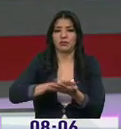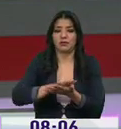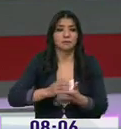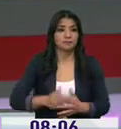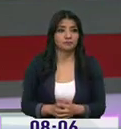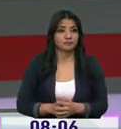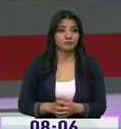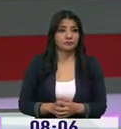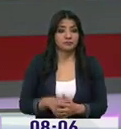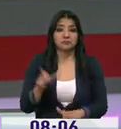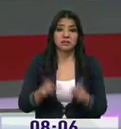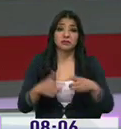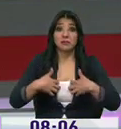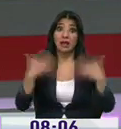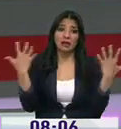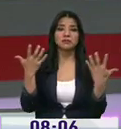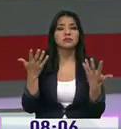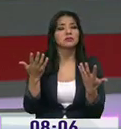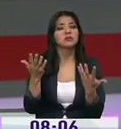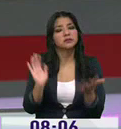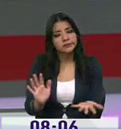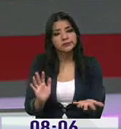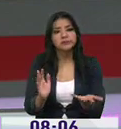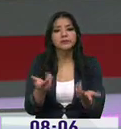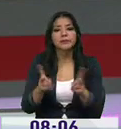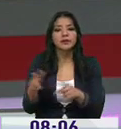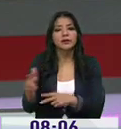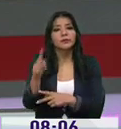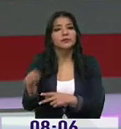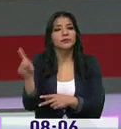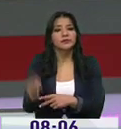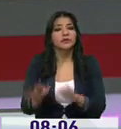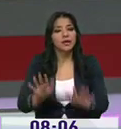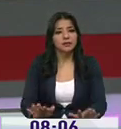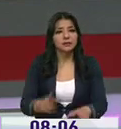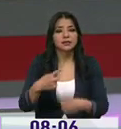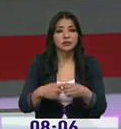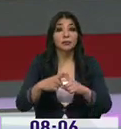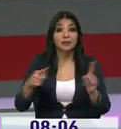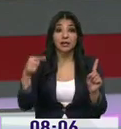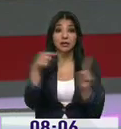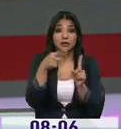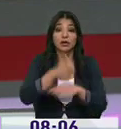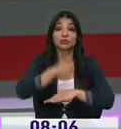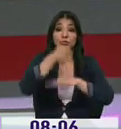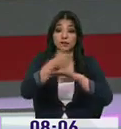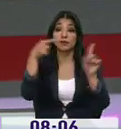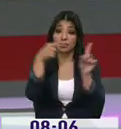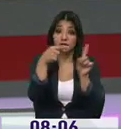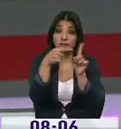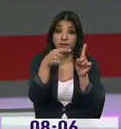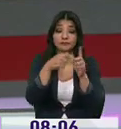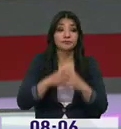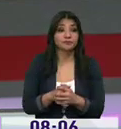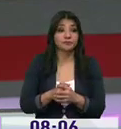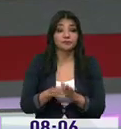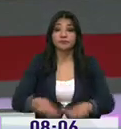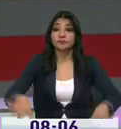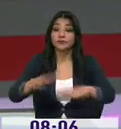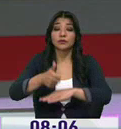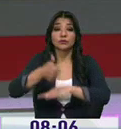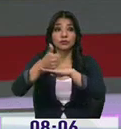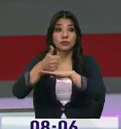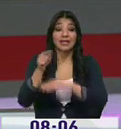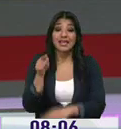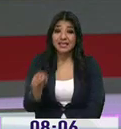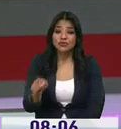accionar de la ciudadanía hace que estemos como estamos. Pero vuelvo y repito a Dani Gaibor y vuelvo y repito al resto de autoridades. Esto se